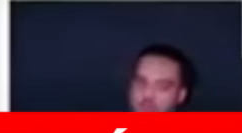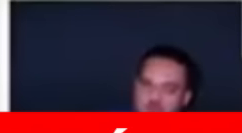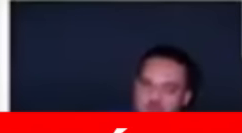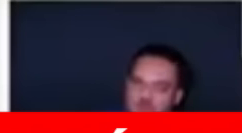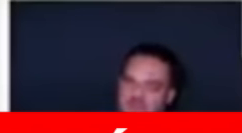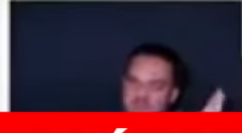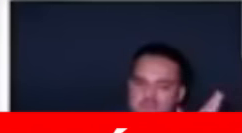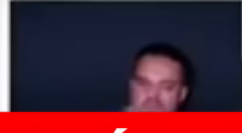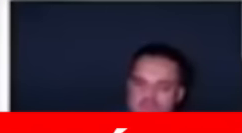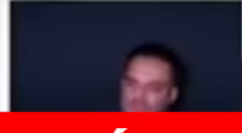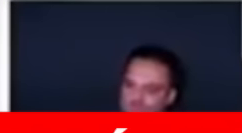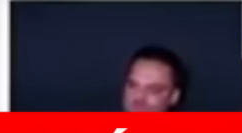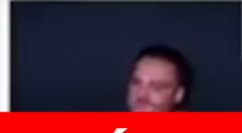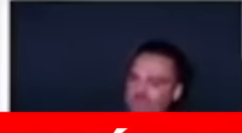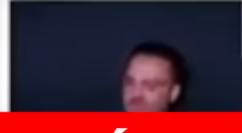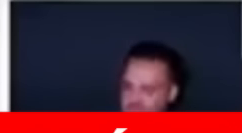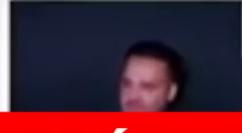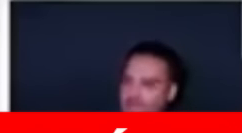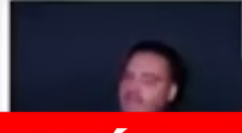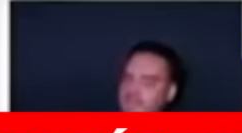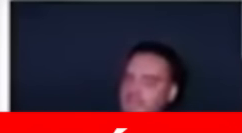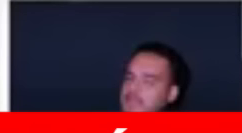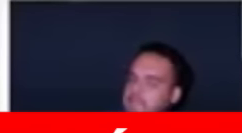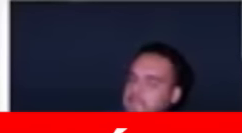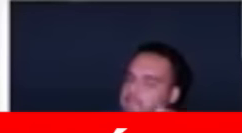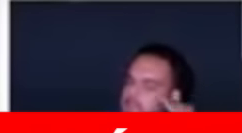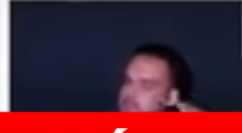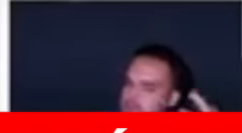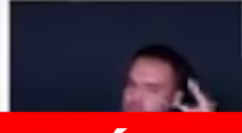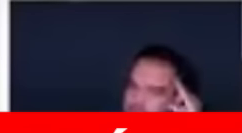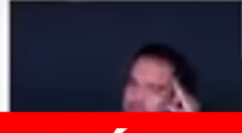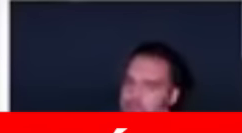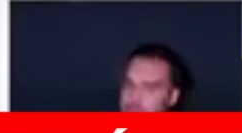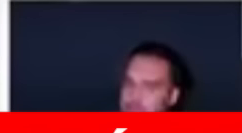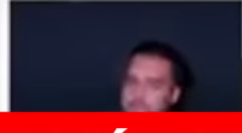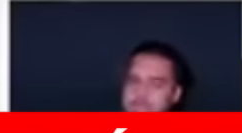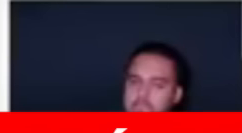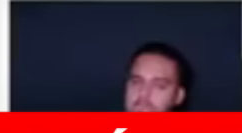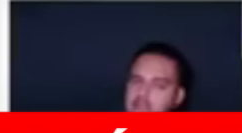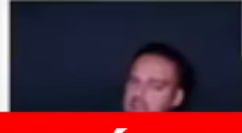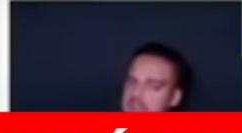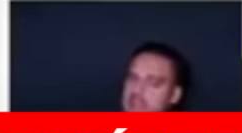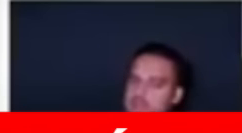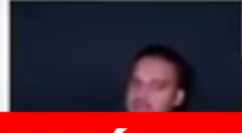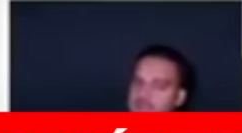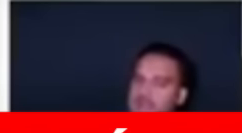mi causa. Así que, querida Maru, bienaventurada eres.